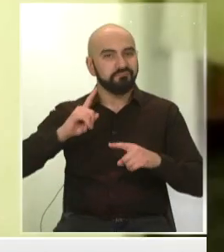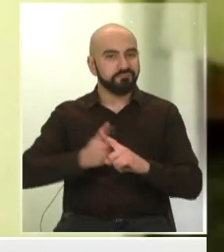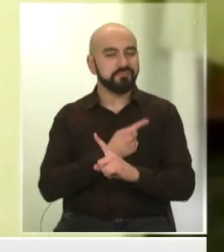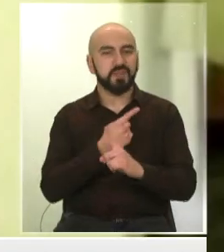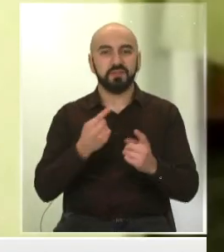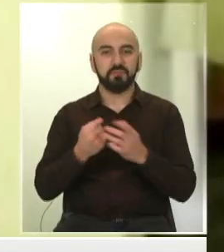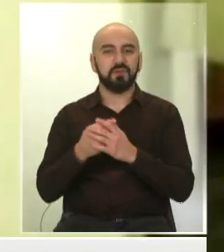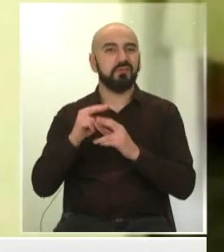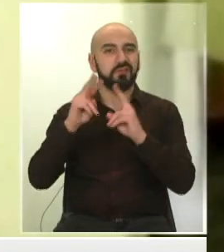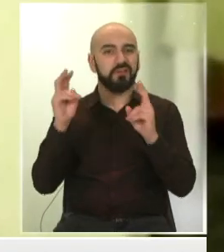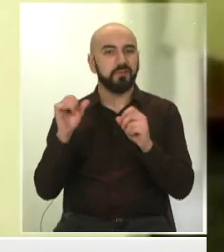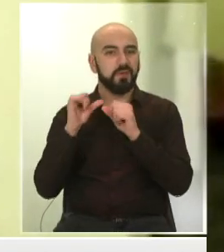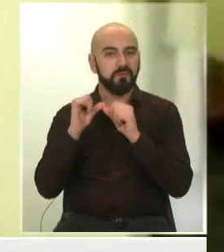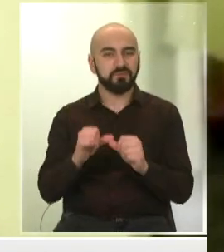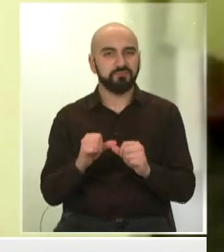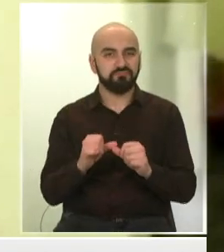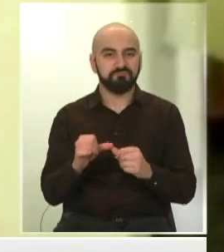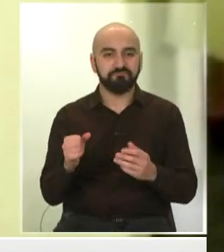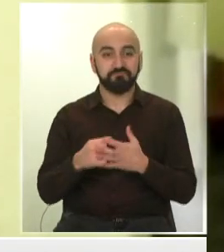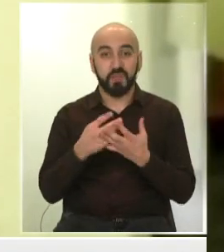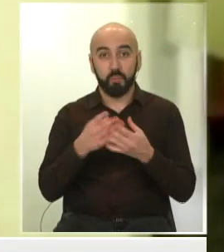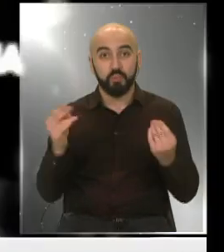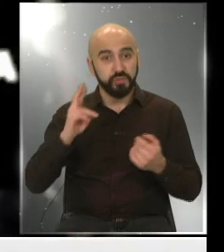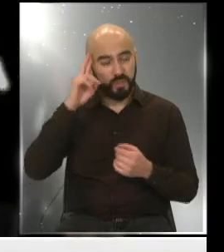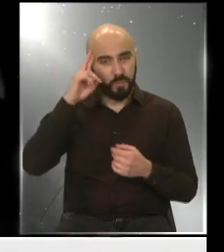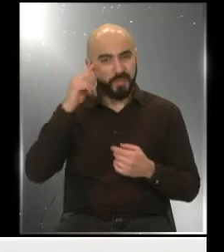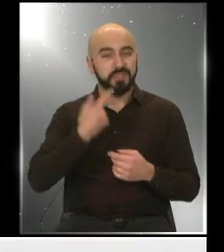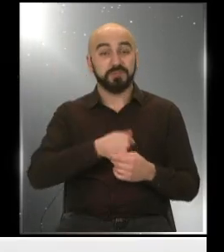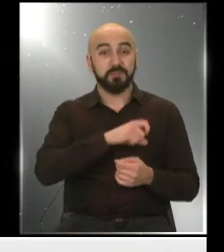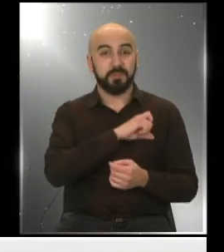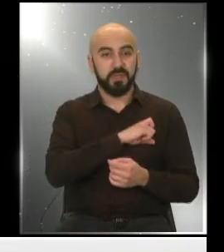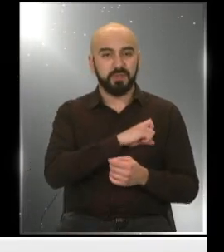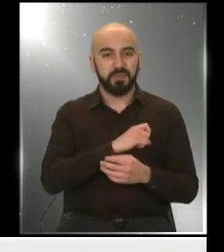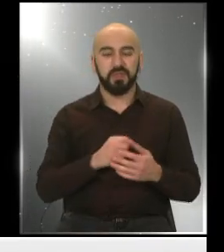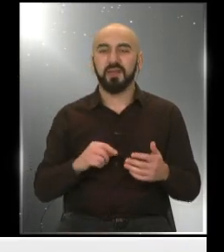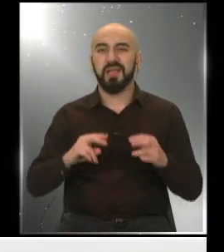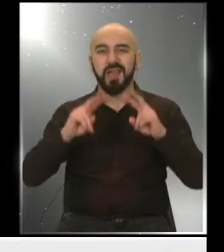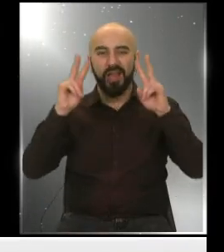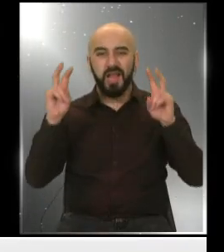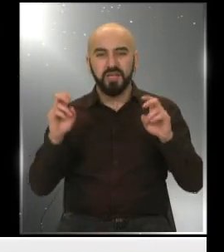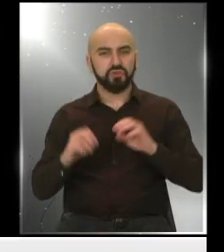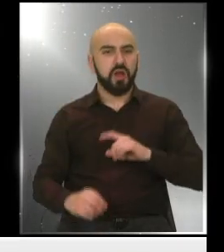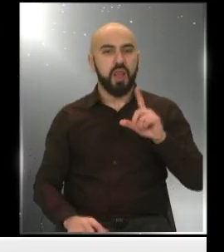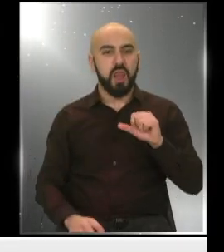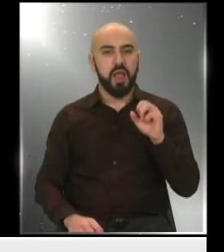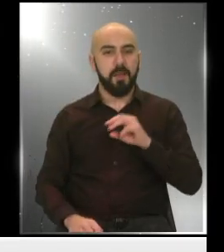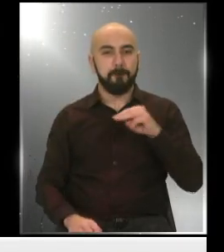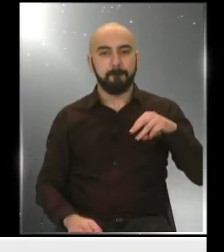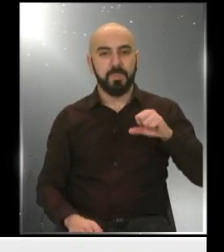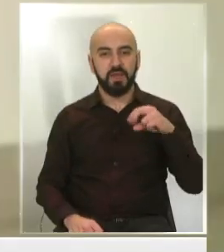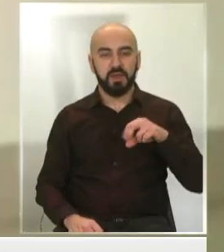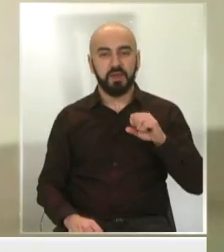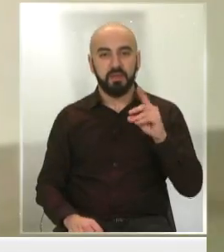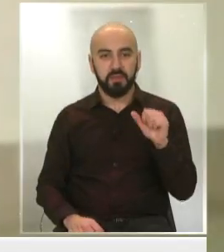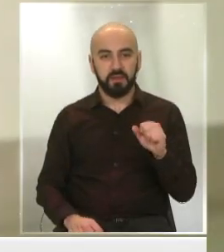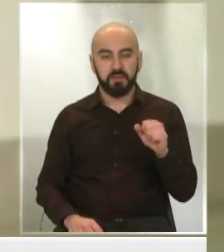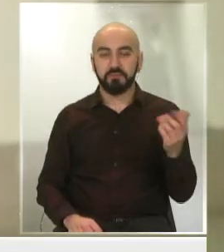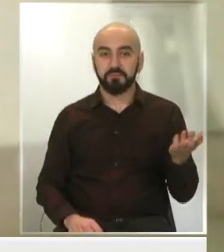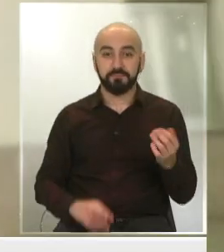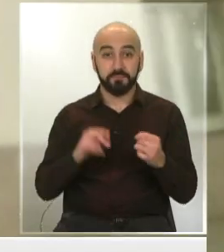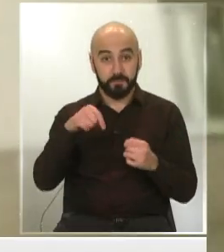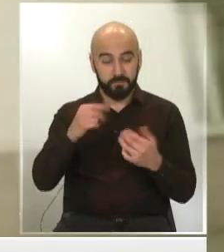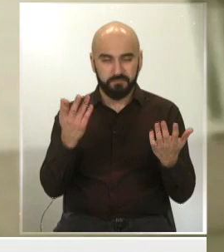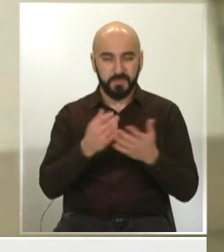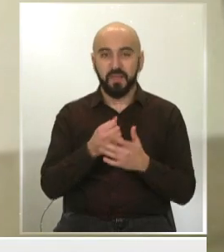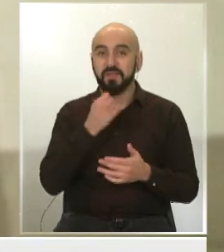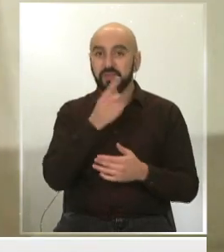que recuerda a muchos lo que ocurrió en España con el llamado caso La Manada. Y aquí hay una